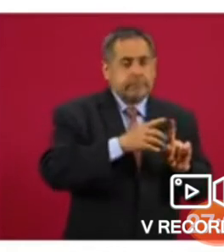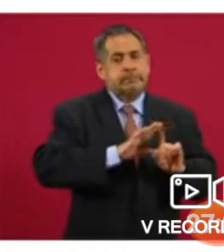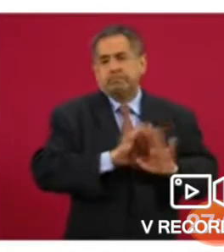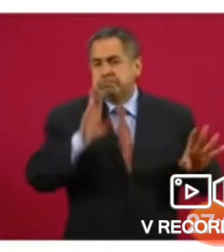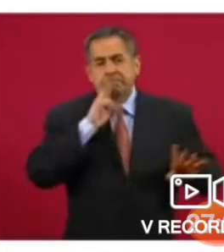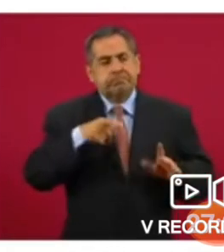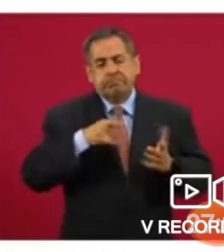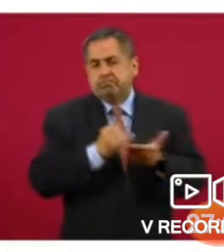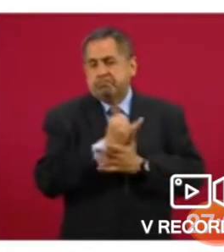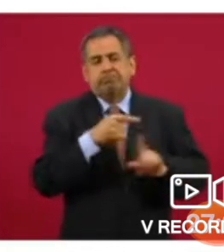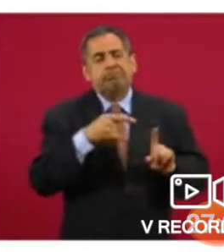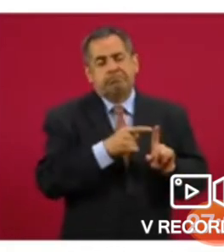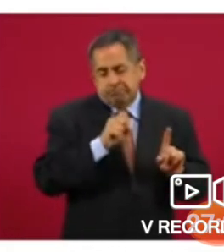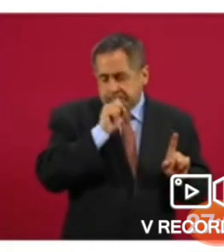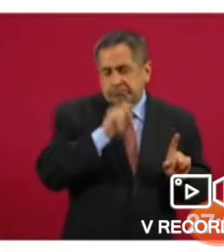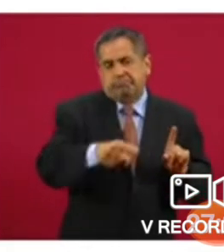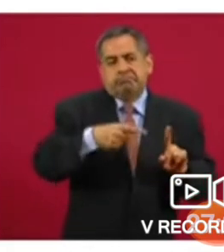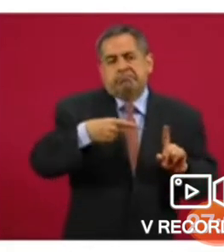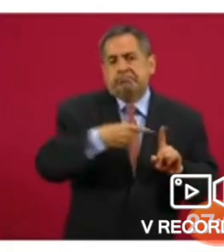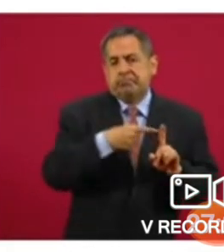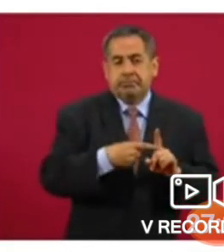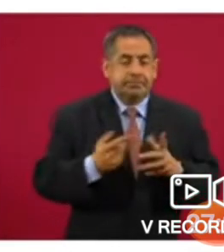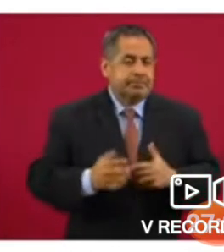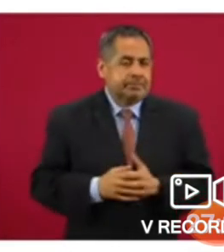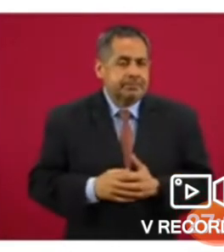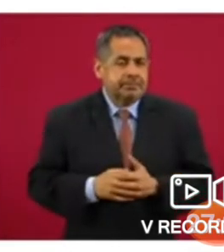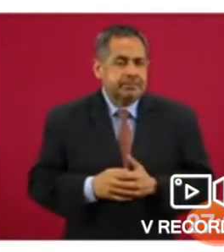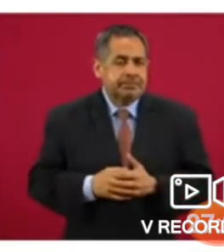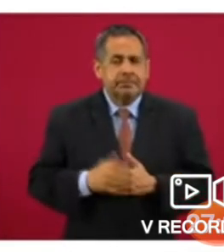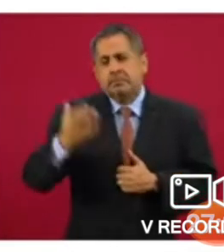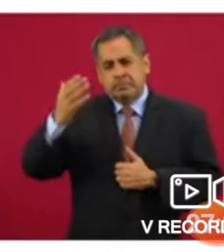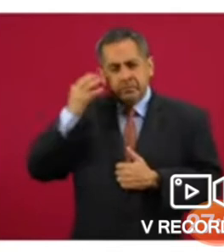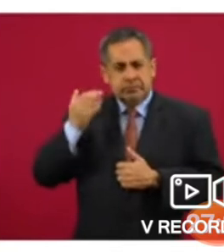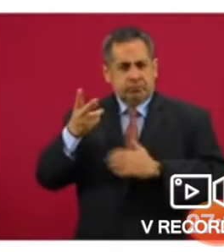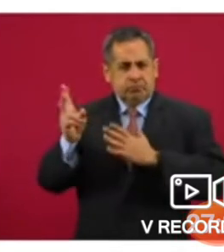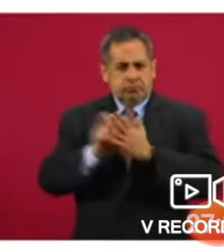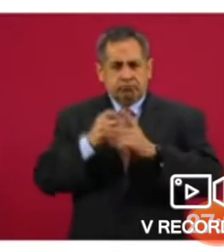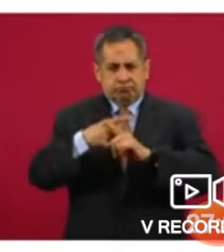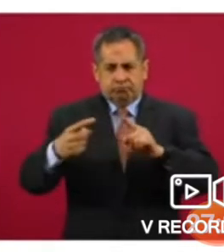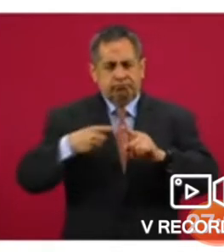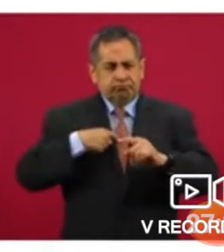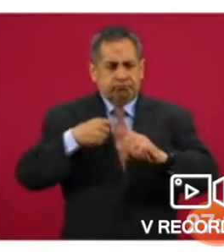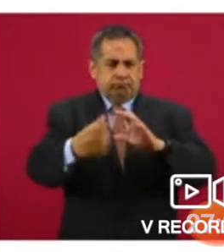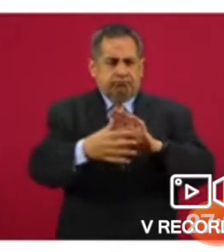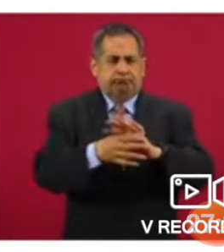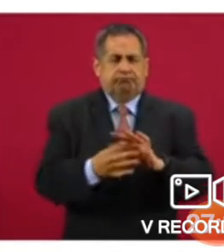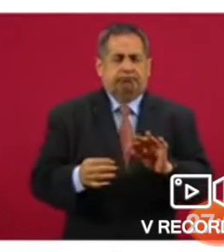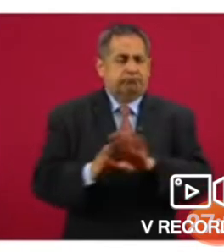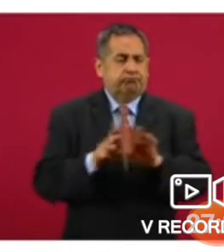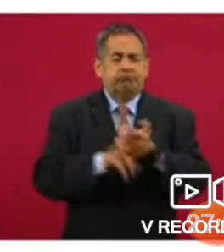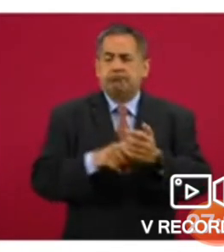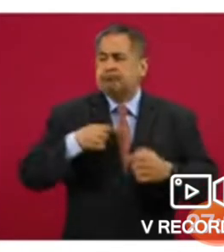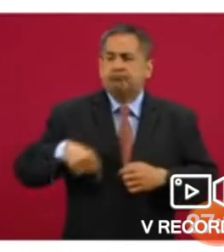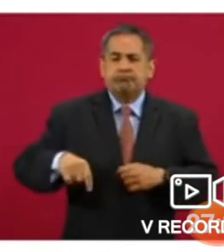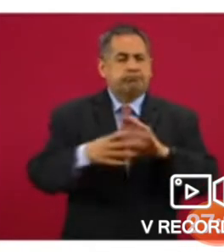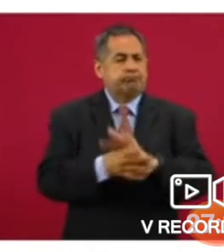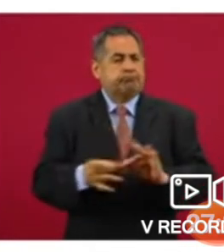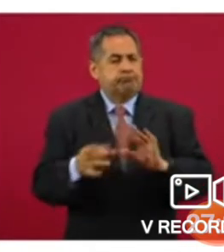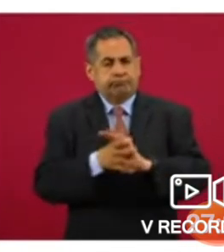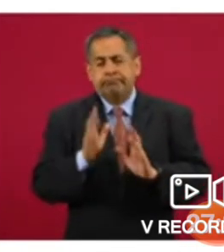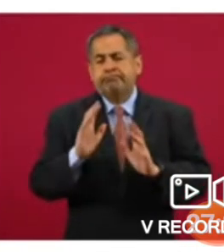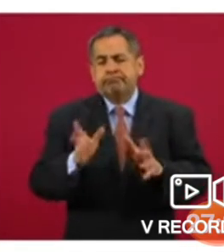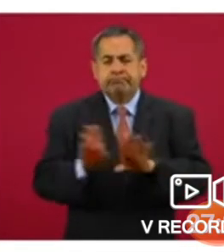tuvo COVID-19. Esto, como dije, hace más de 2 meses y medio, ajustamos la